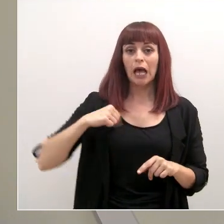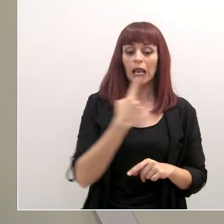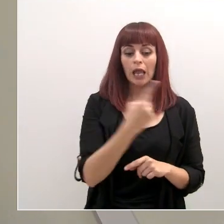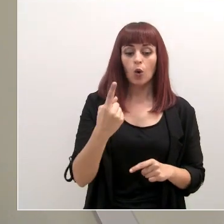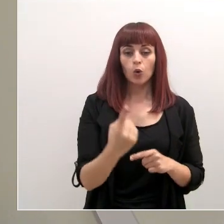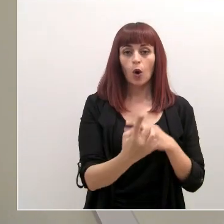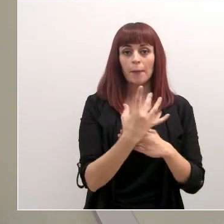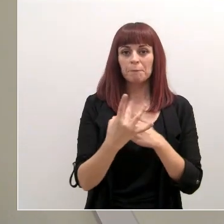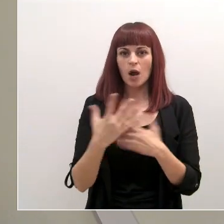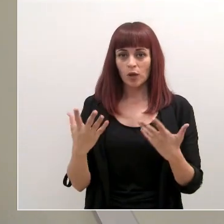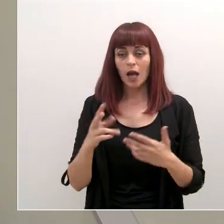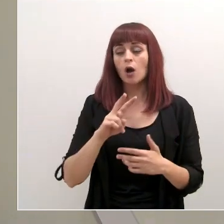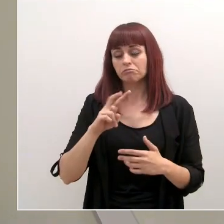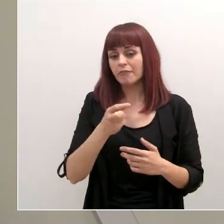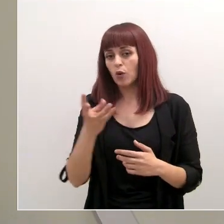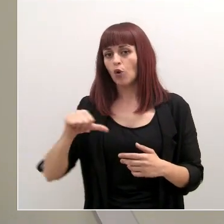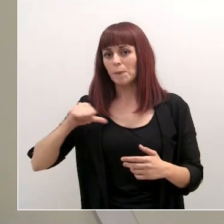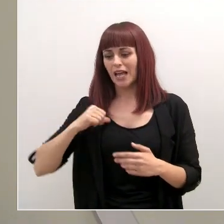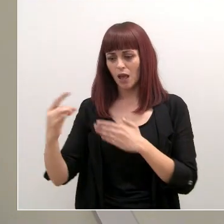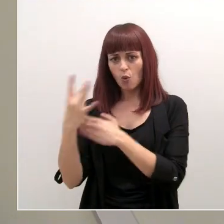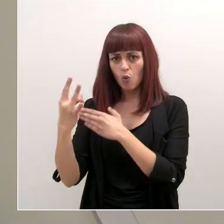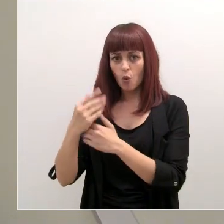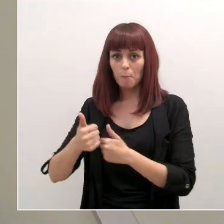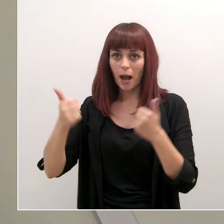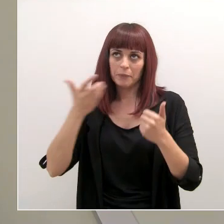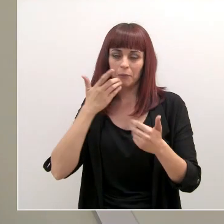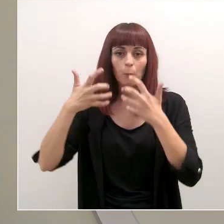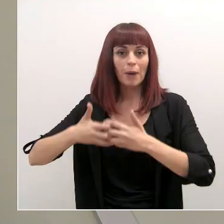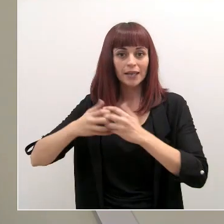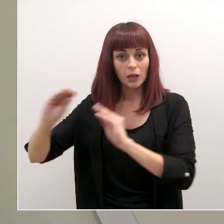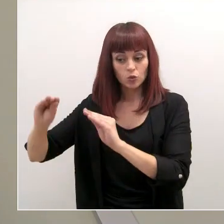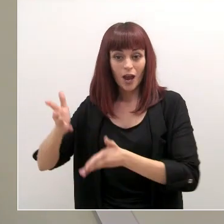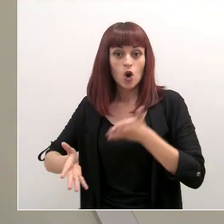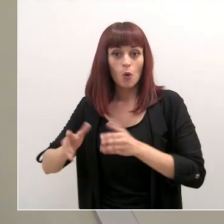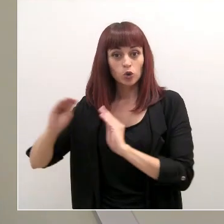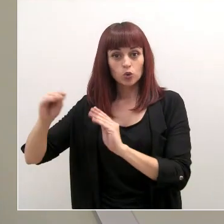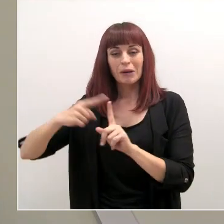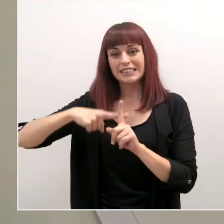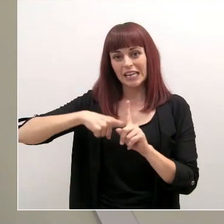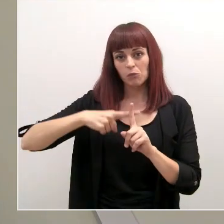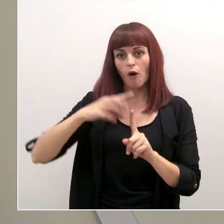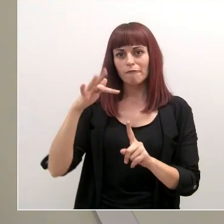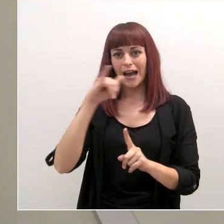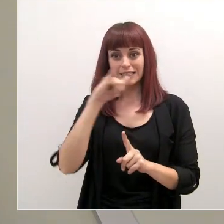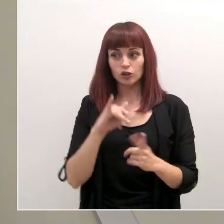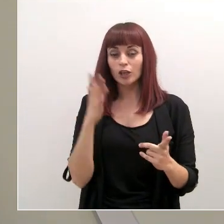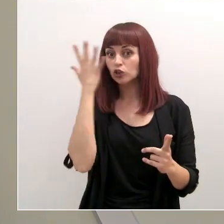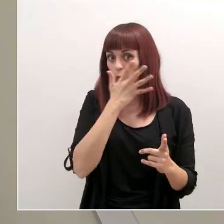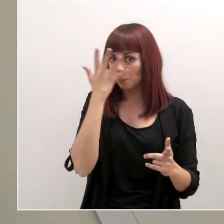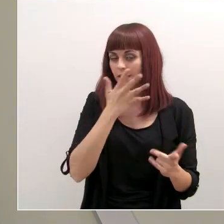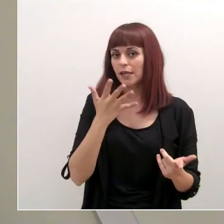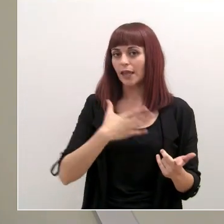verdad que hay algún hospital que envía más que otro, pero es porque su máquina, por ejemplo, su robot es más Thermo Fisher y entonces la sospecha de